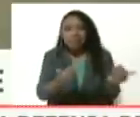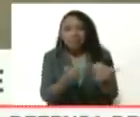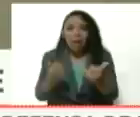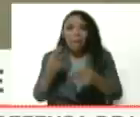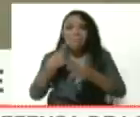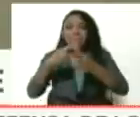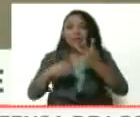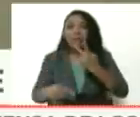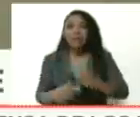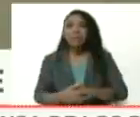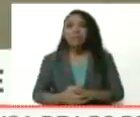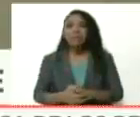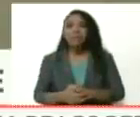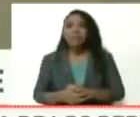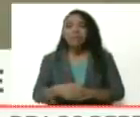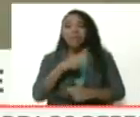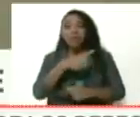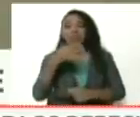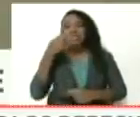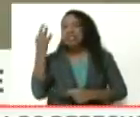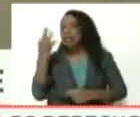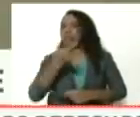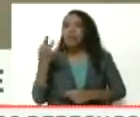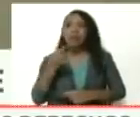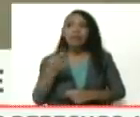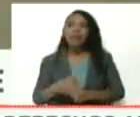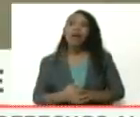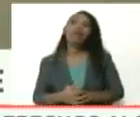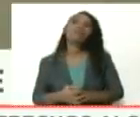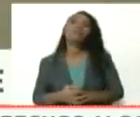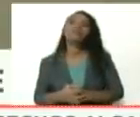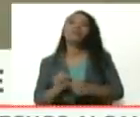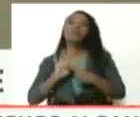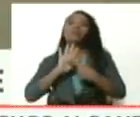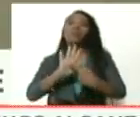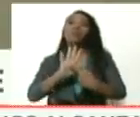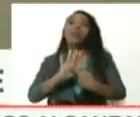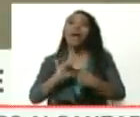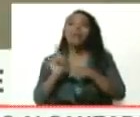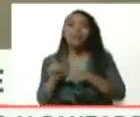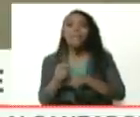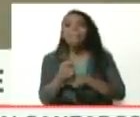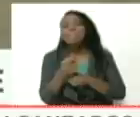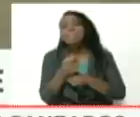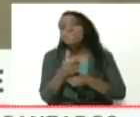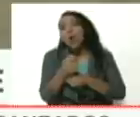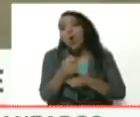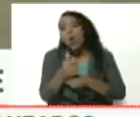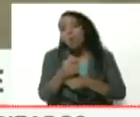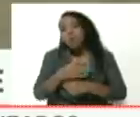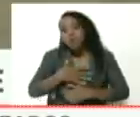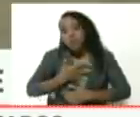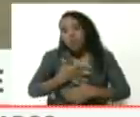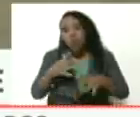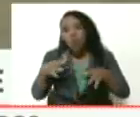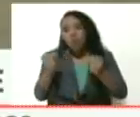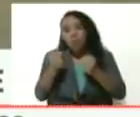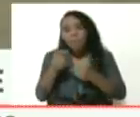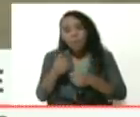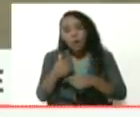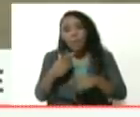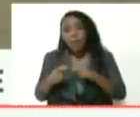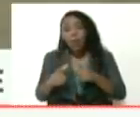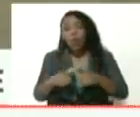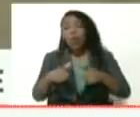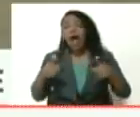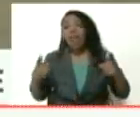Eso es algo realmente para destacar. Fue poco lo que se pudo rescatar, fue